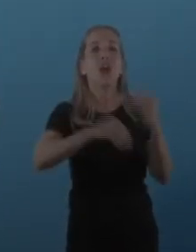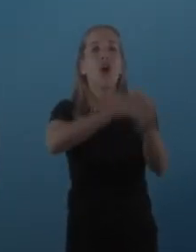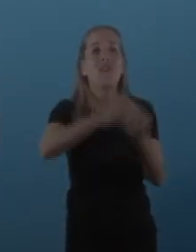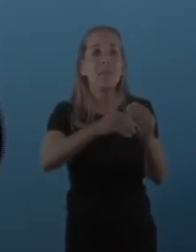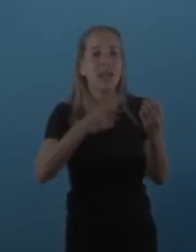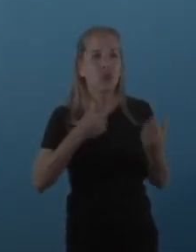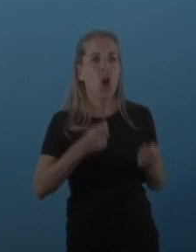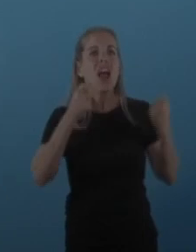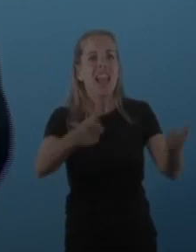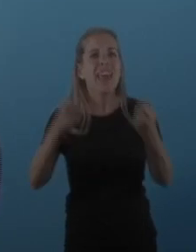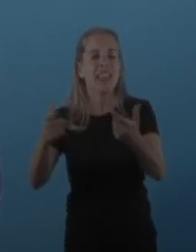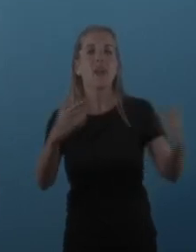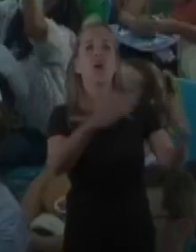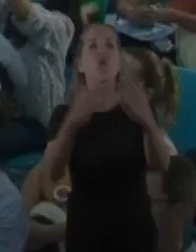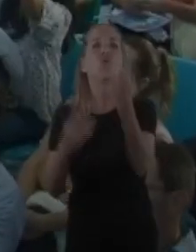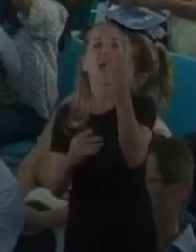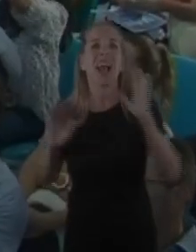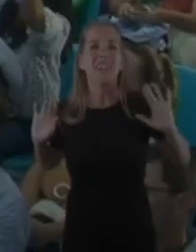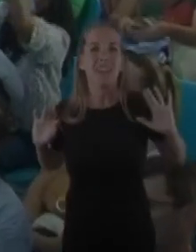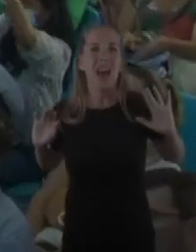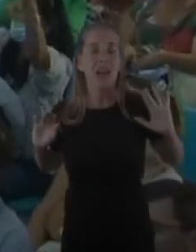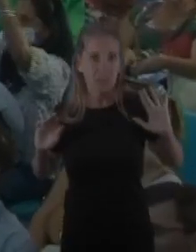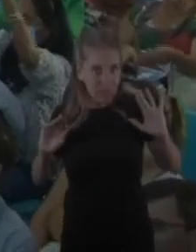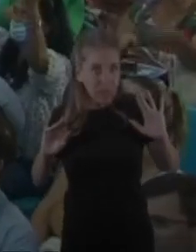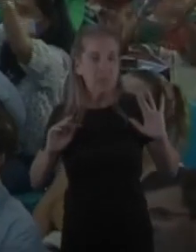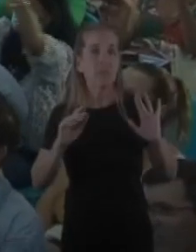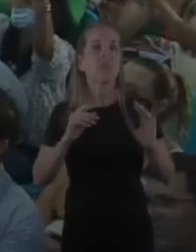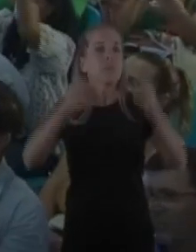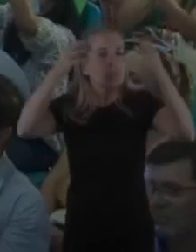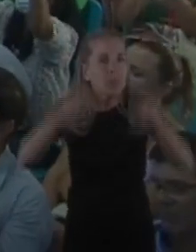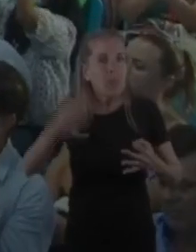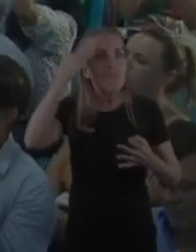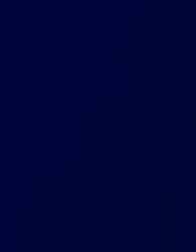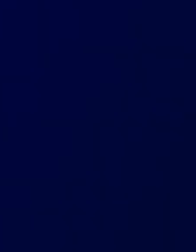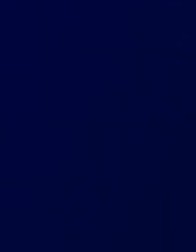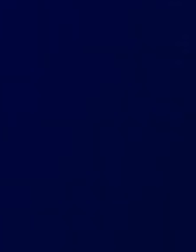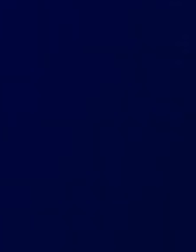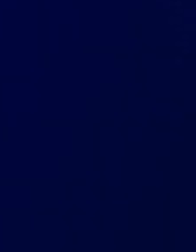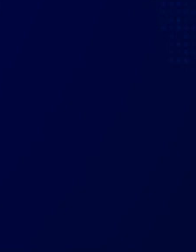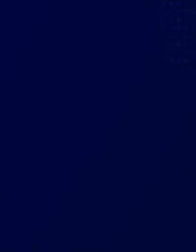Y ese va a ser un día muy feliz para mí, ¿eh? Muy feliz, inmensamente feliz para mí.